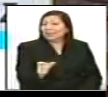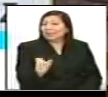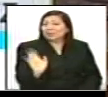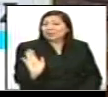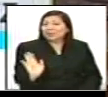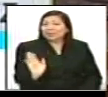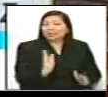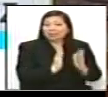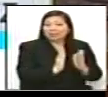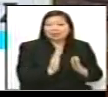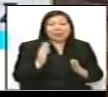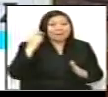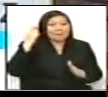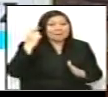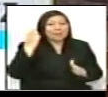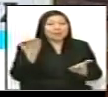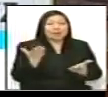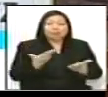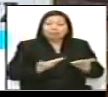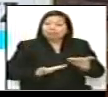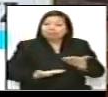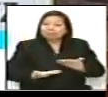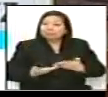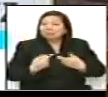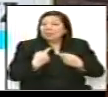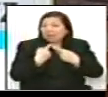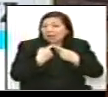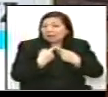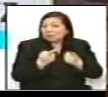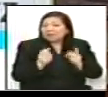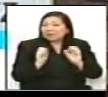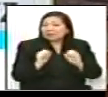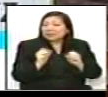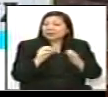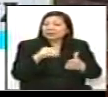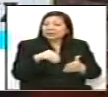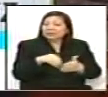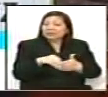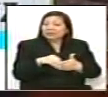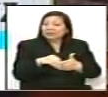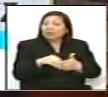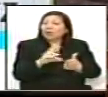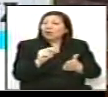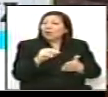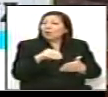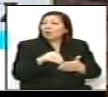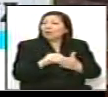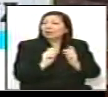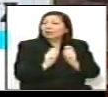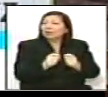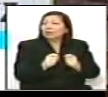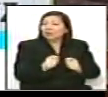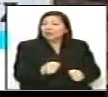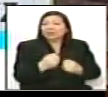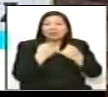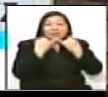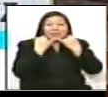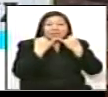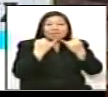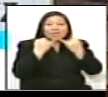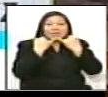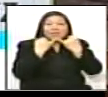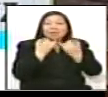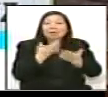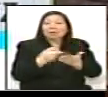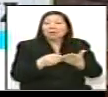si es que la organización política en el transcurso de la campaña había incumplido con entregar su información,